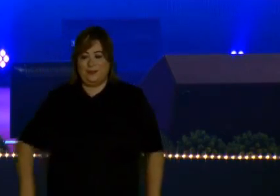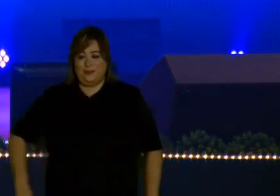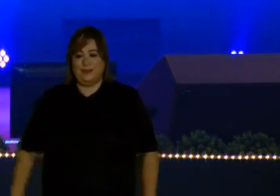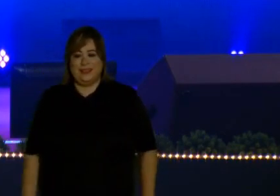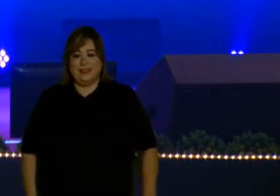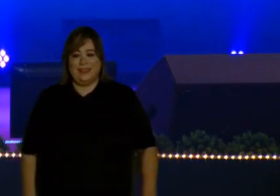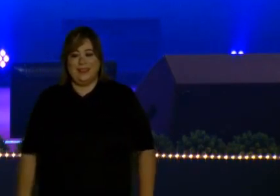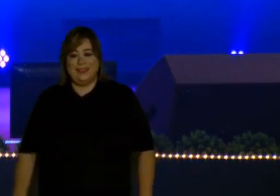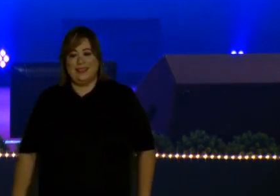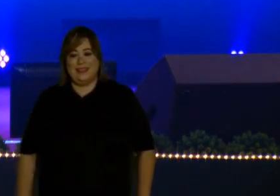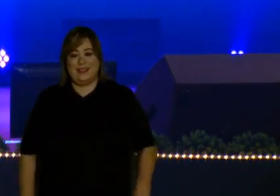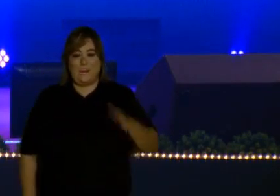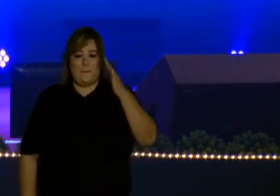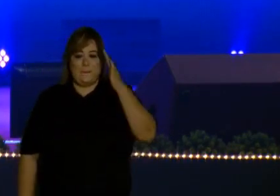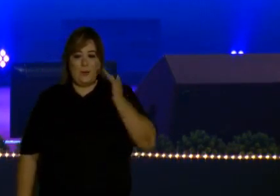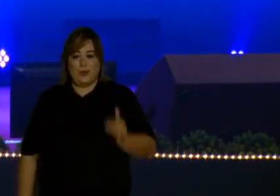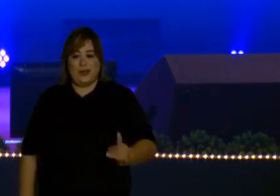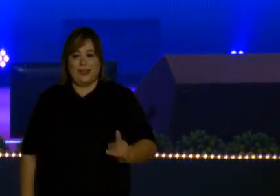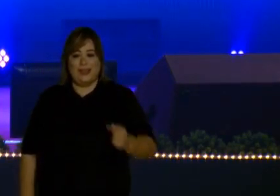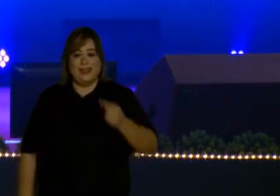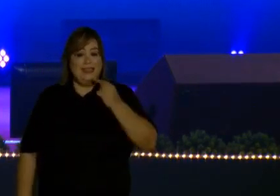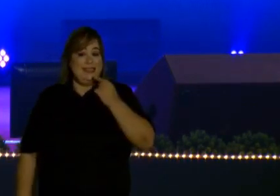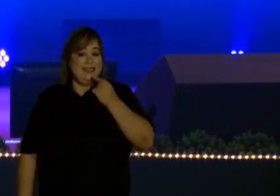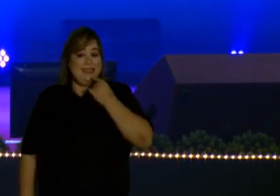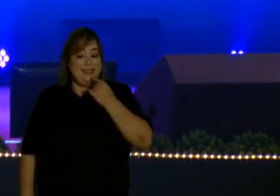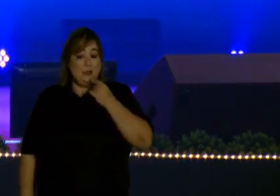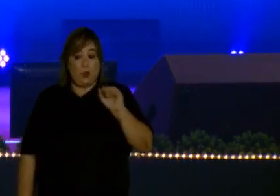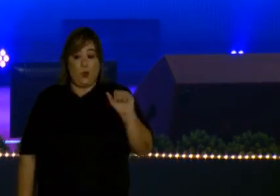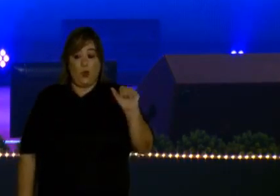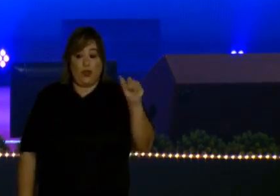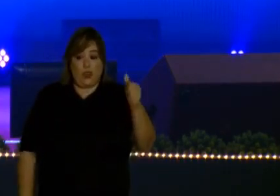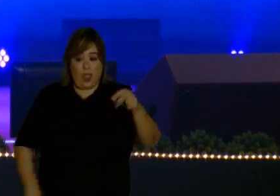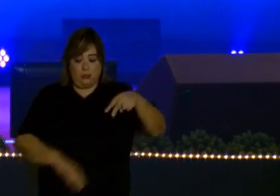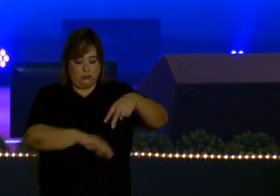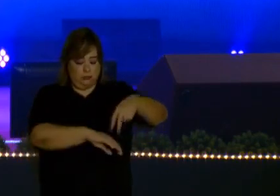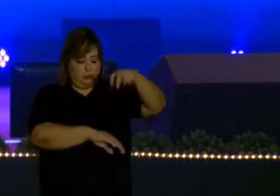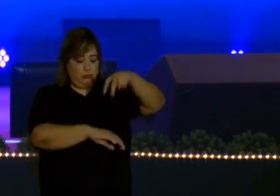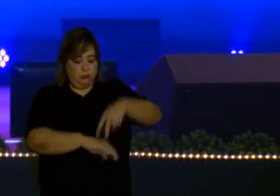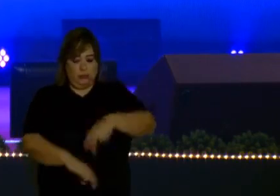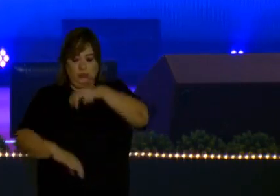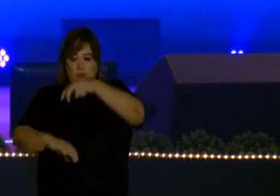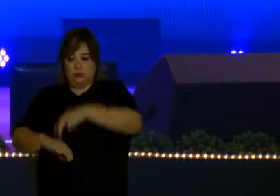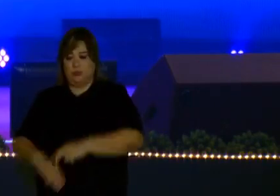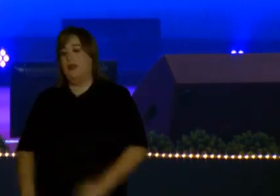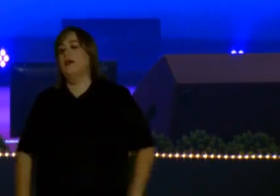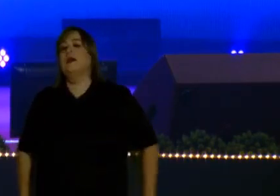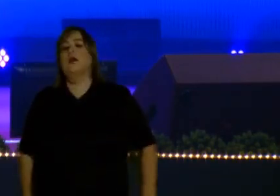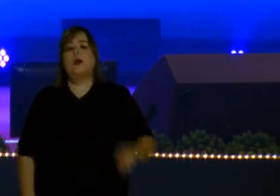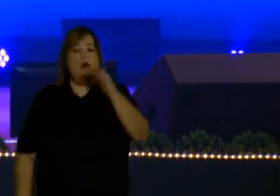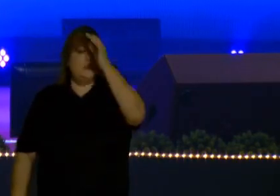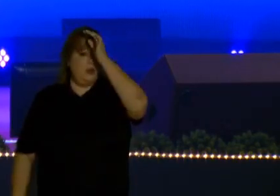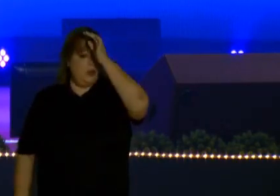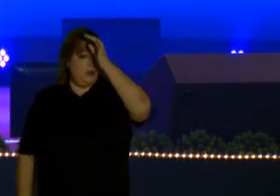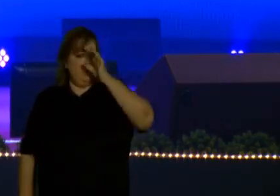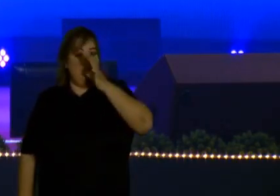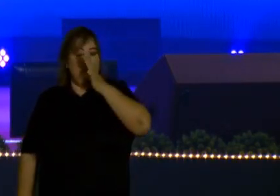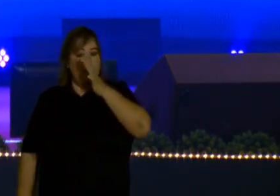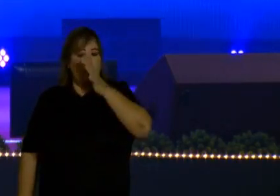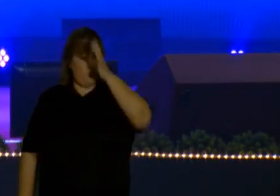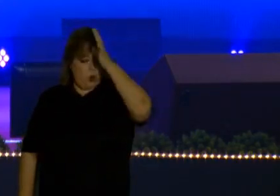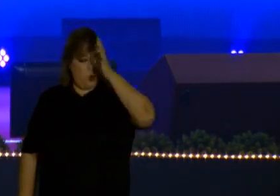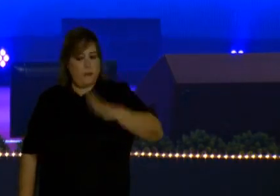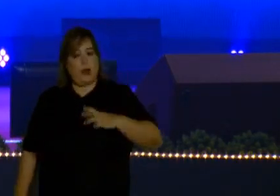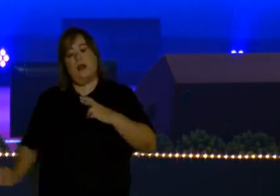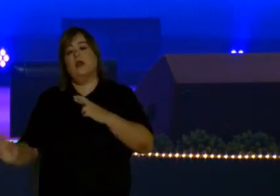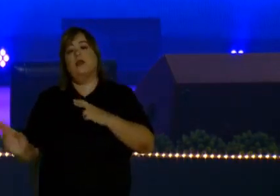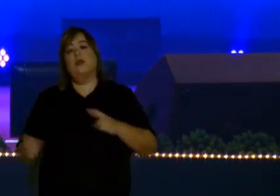10. Porque él dijo, yo no me voy a morir en el intento. Así que, hombre listo al fin, ¿verdad? Hombre de reino. Pero